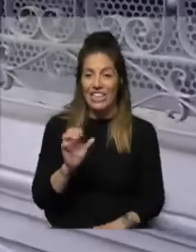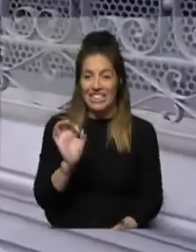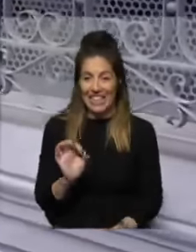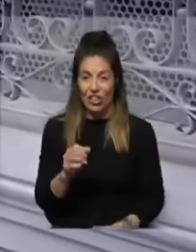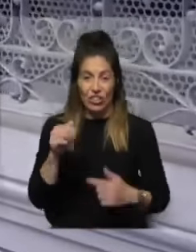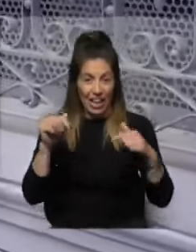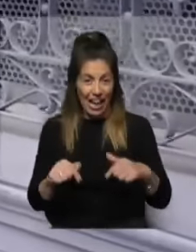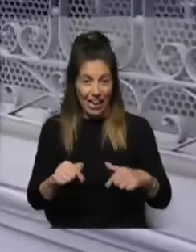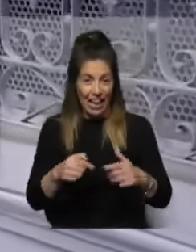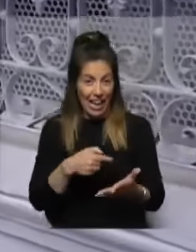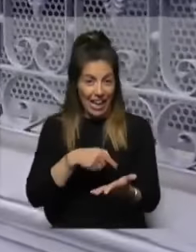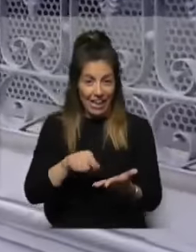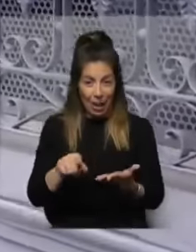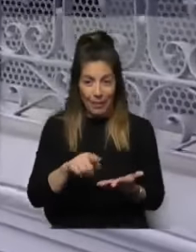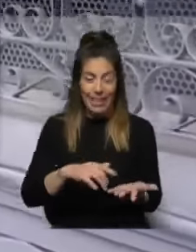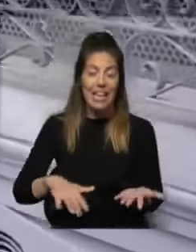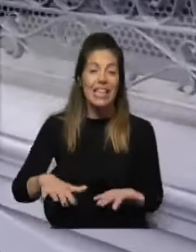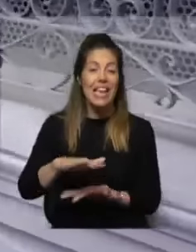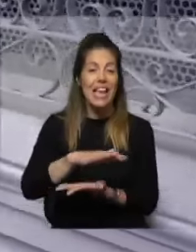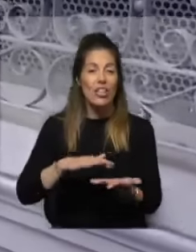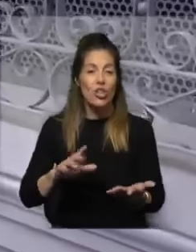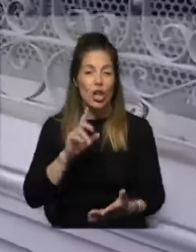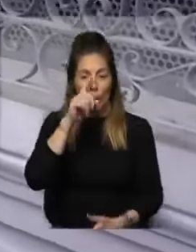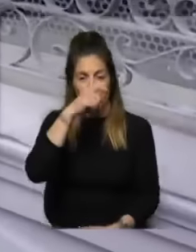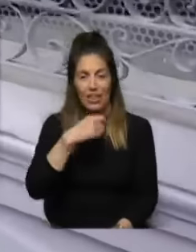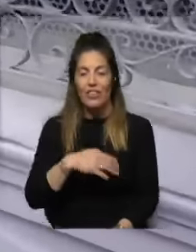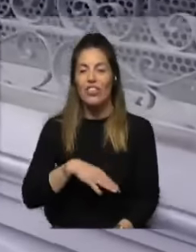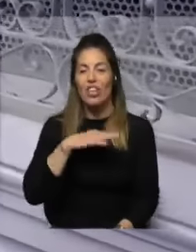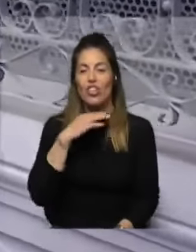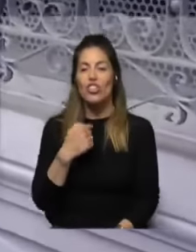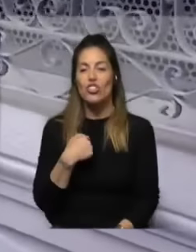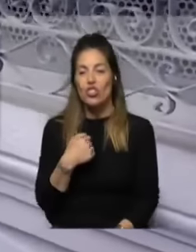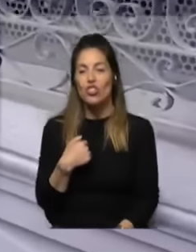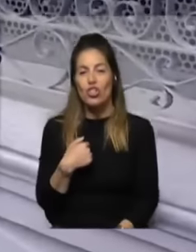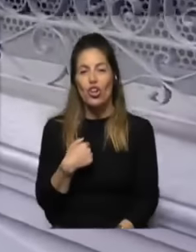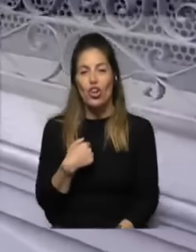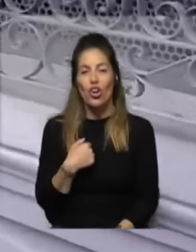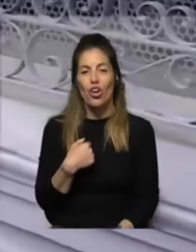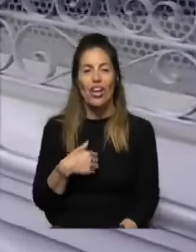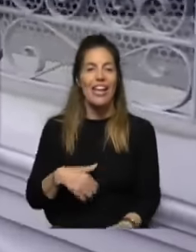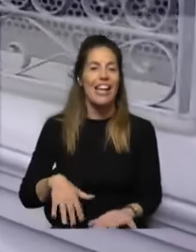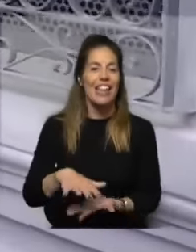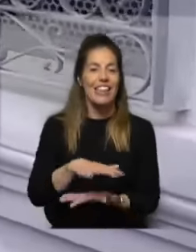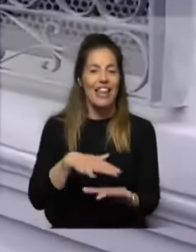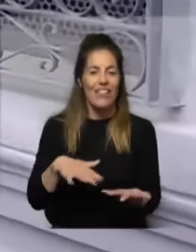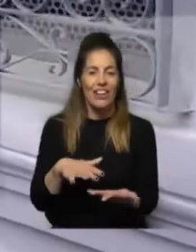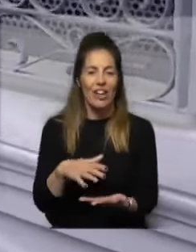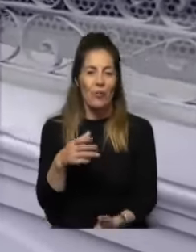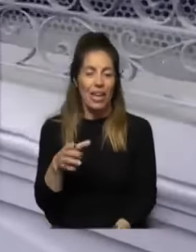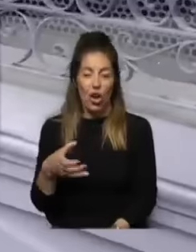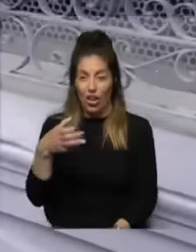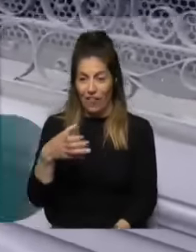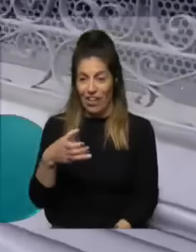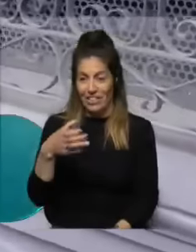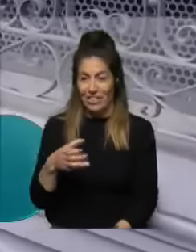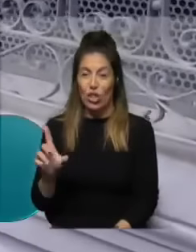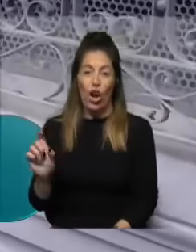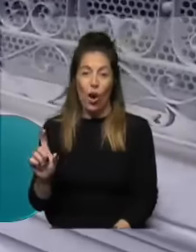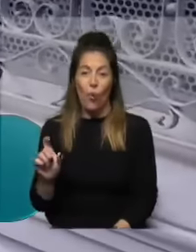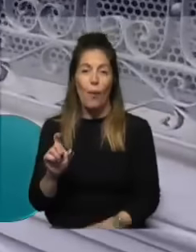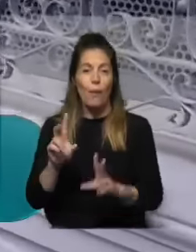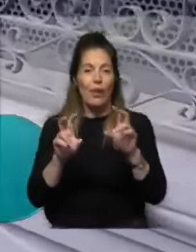en la capital y en zona metropolitana, claramente, yo me encuentro apostado en el barrio... Claro, mira, estoy con el vasito de agua por el tema